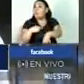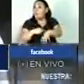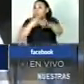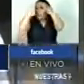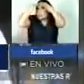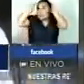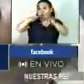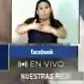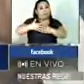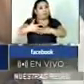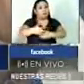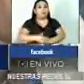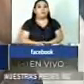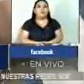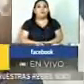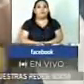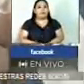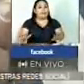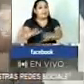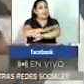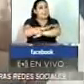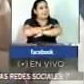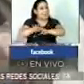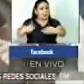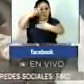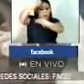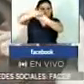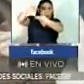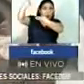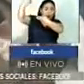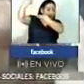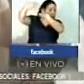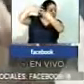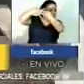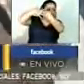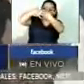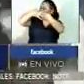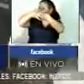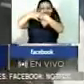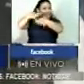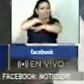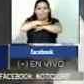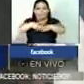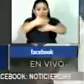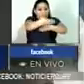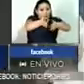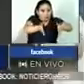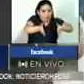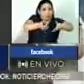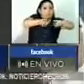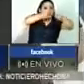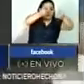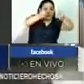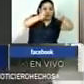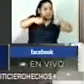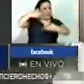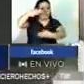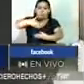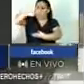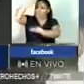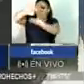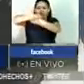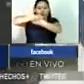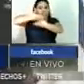indefinido. No va a entrar ningún solo rayo de sol a ninguna de las celdas. Vamos a bloquear toda